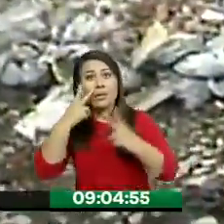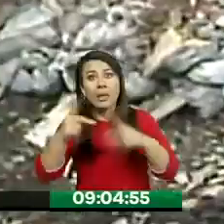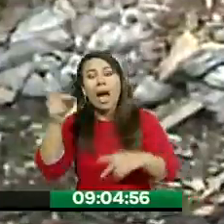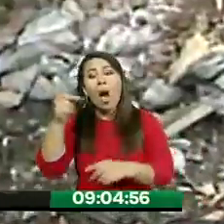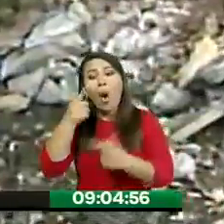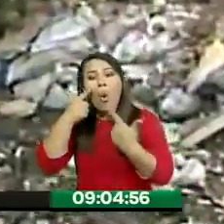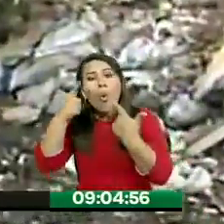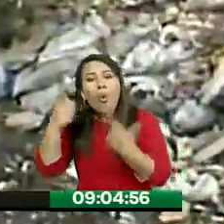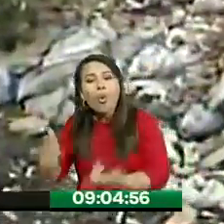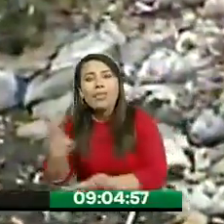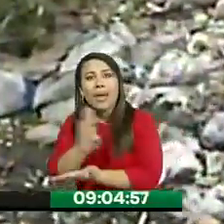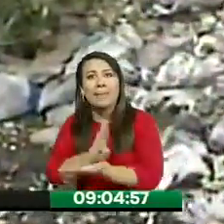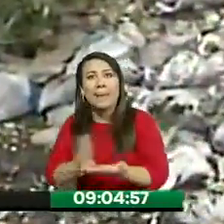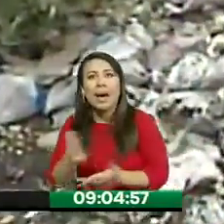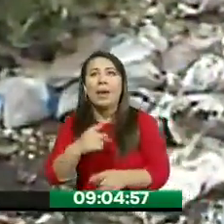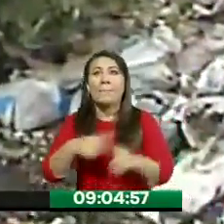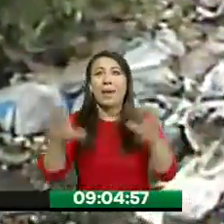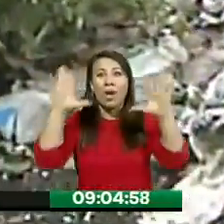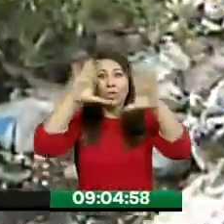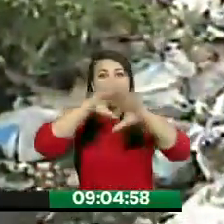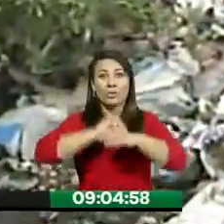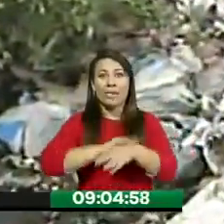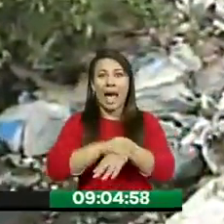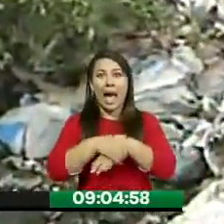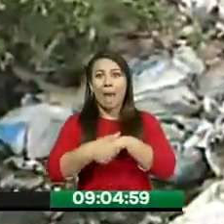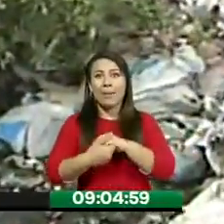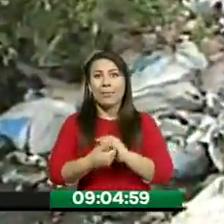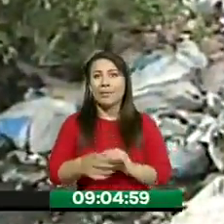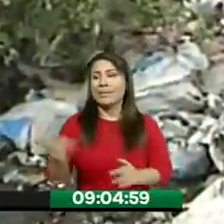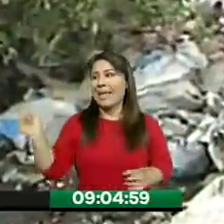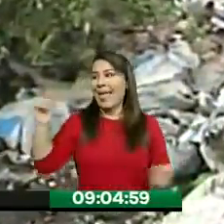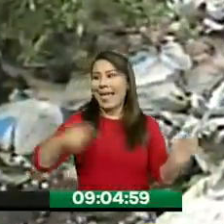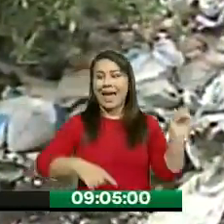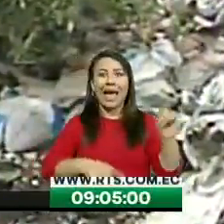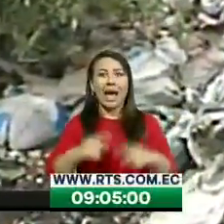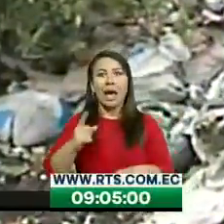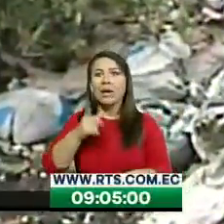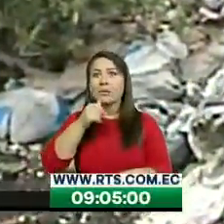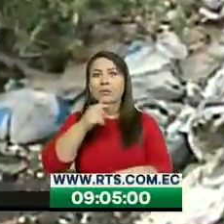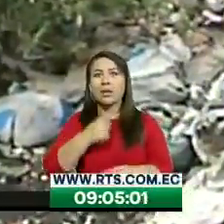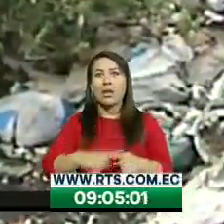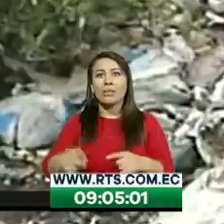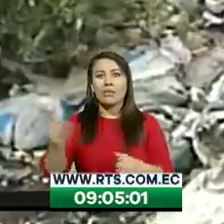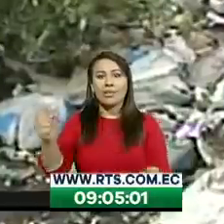3 servidores públicos, 2 de la Policía Nacional en servicio activo y un